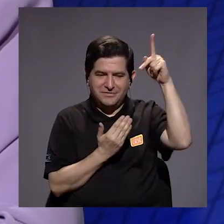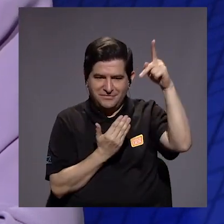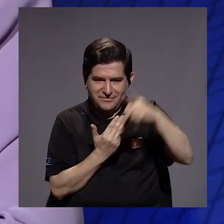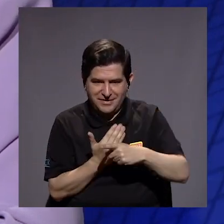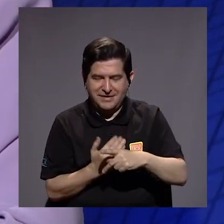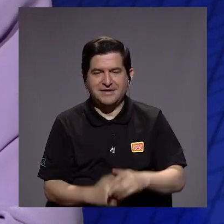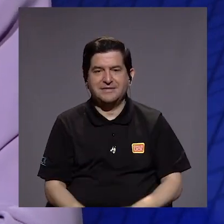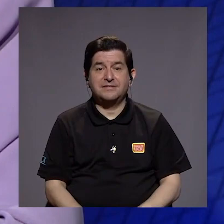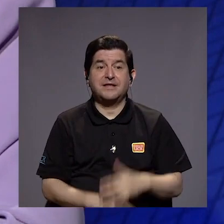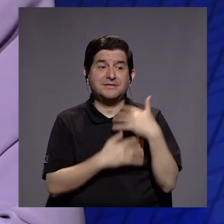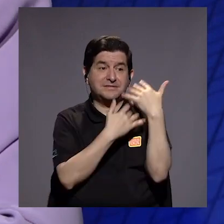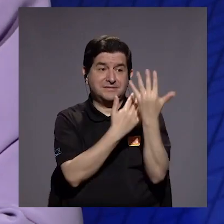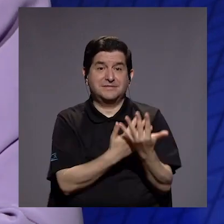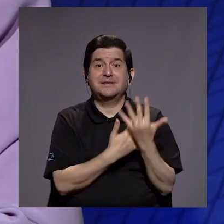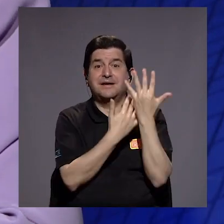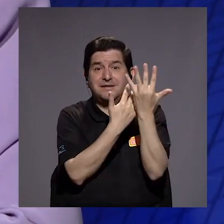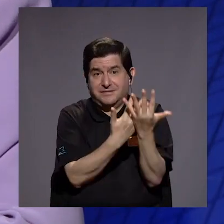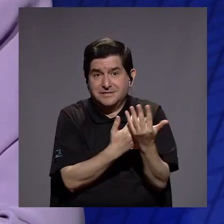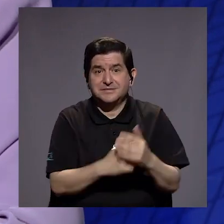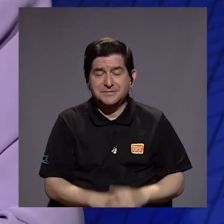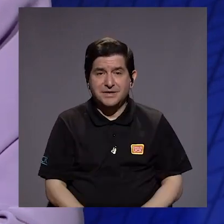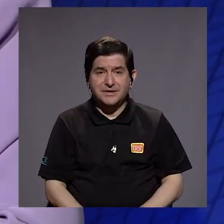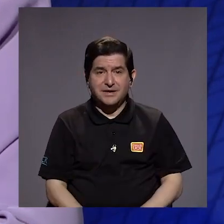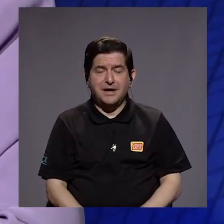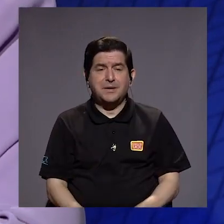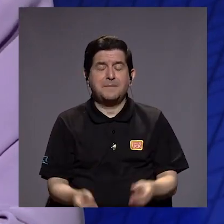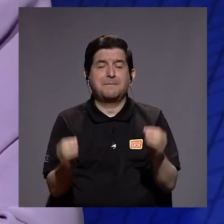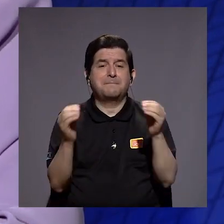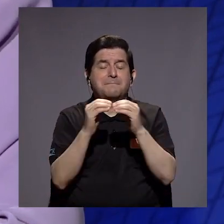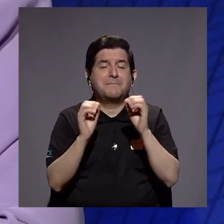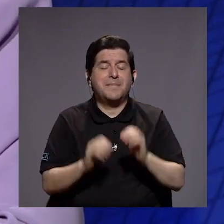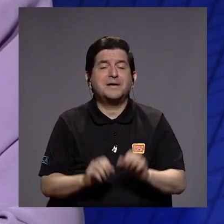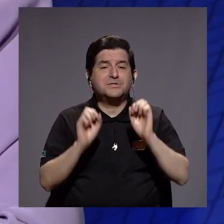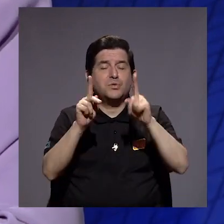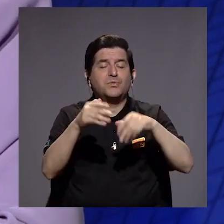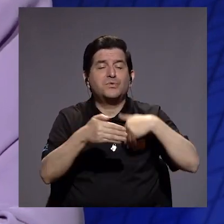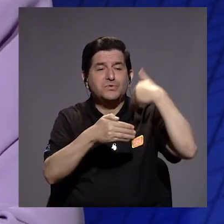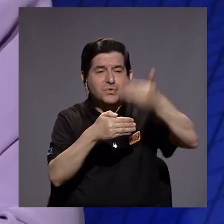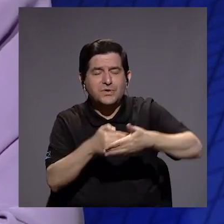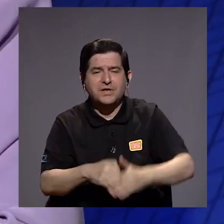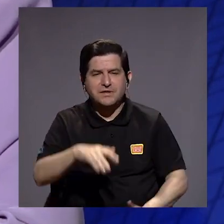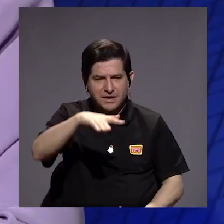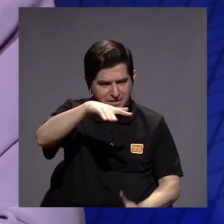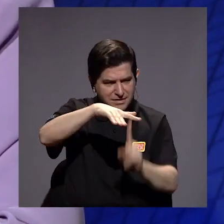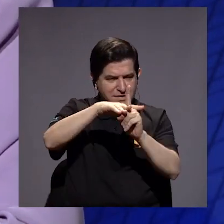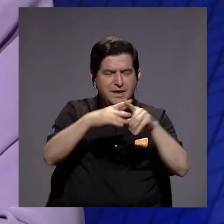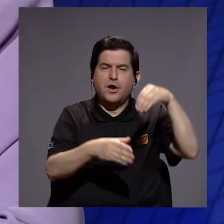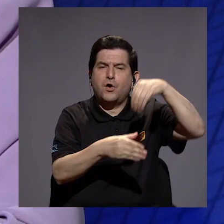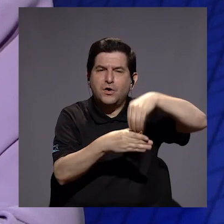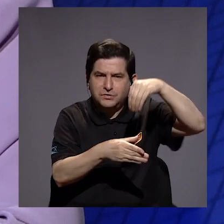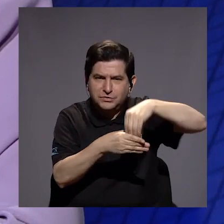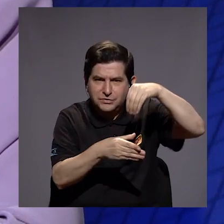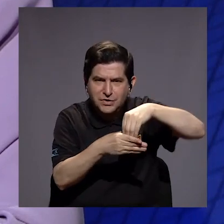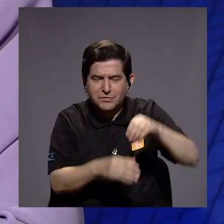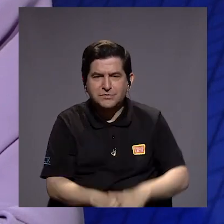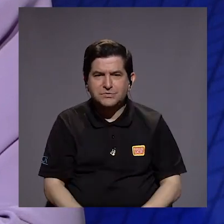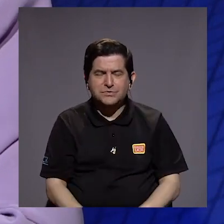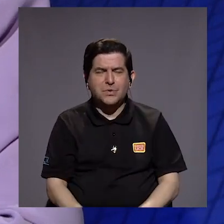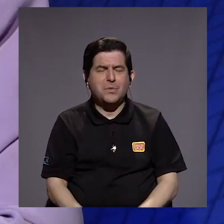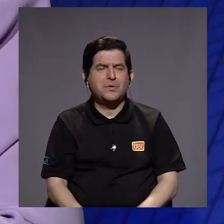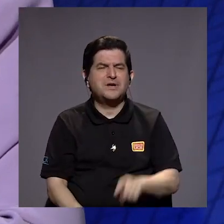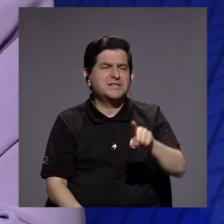de programas. Esperamos que hayan muchas más temporadas donde podamos visibilizar el aporte